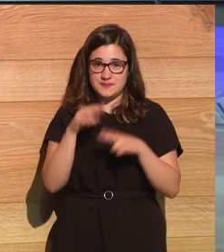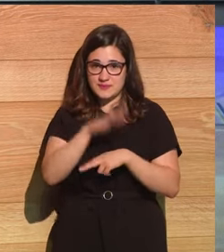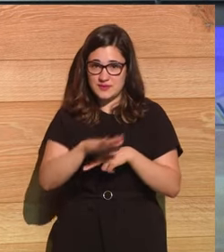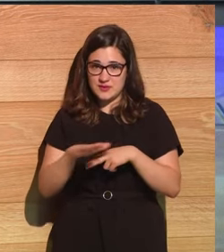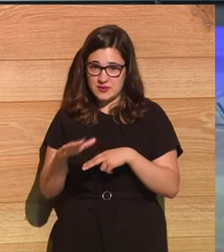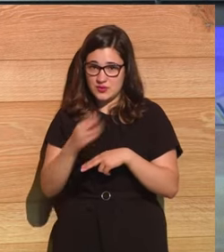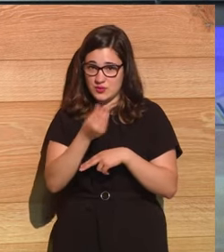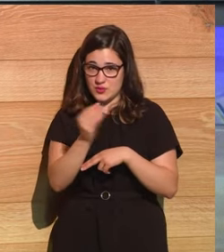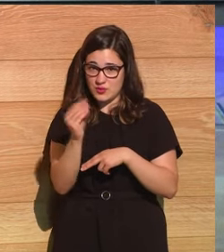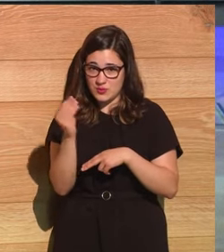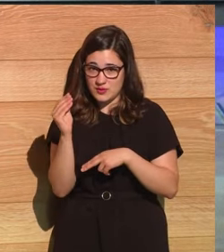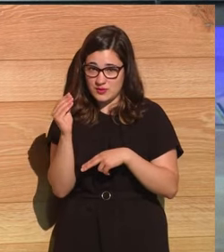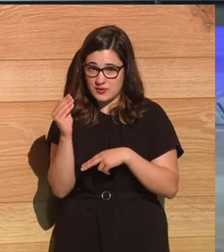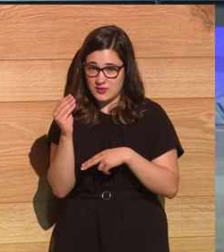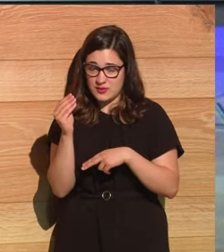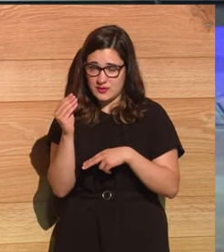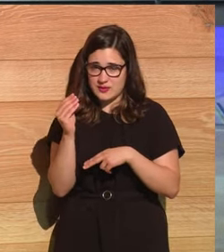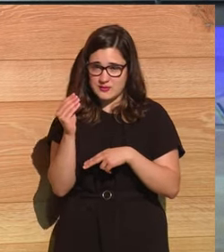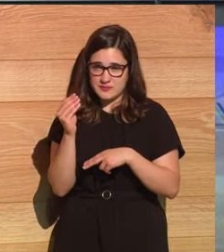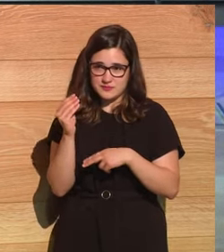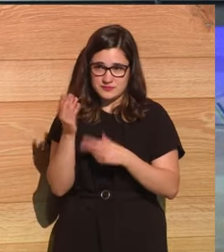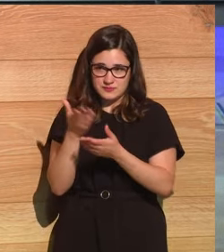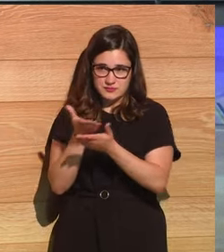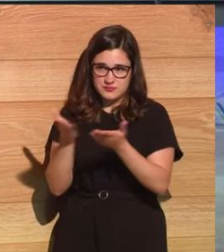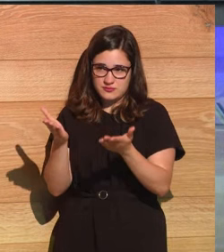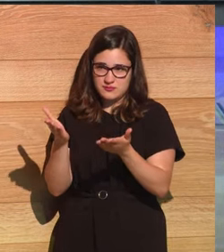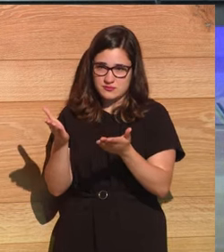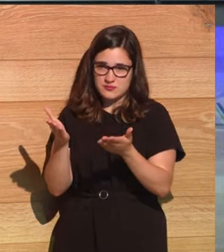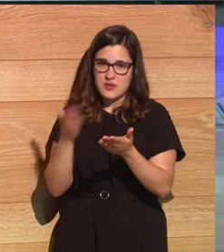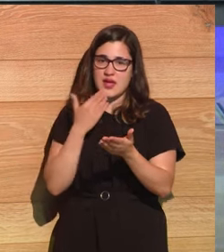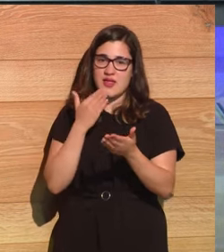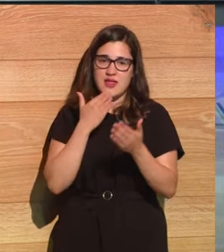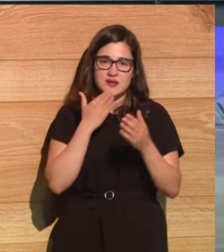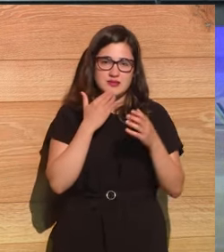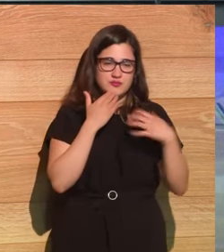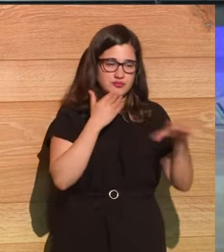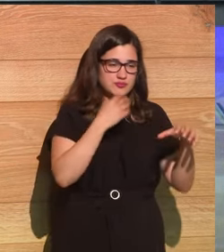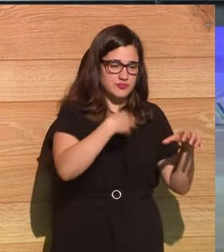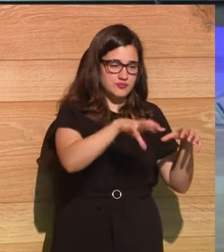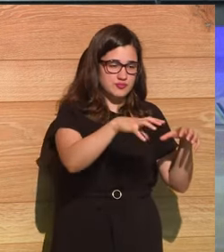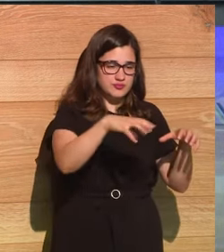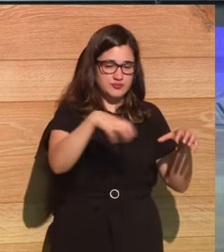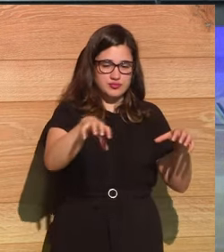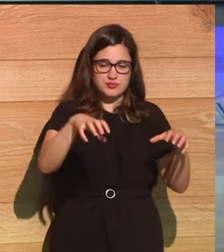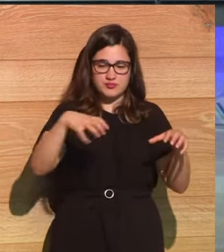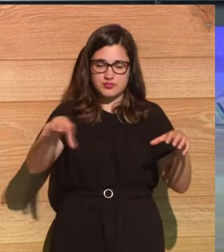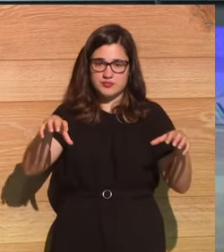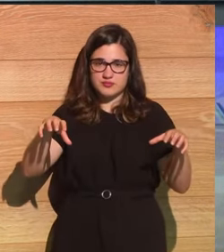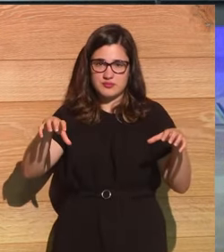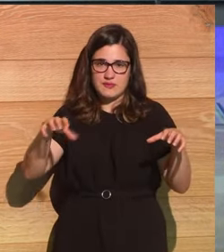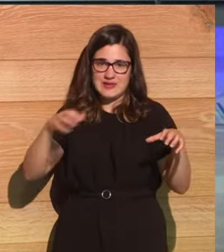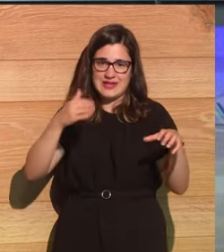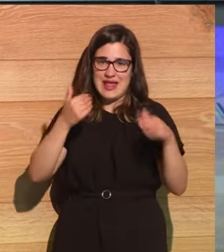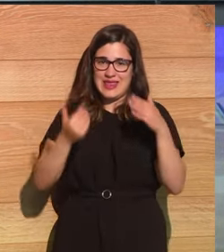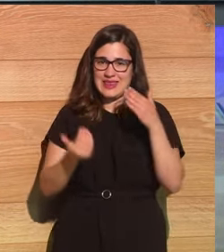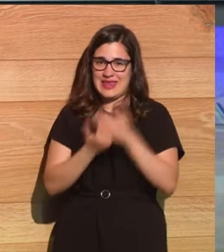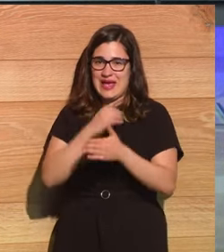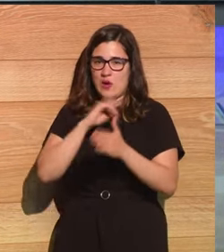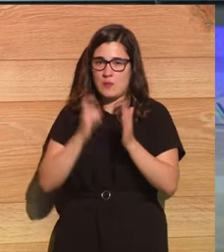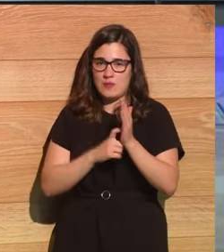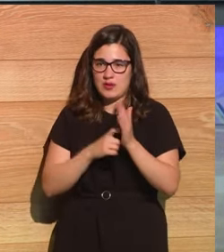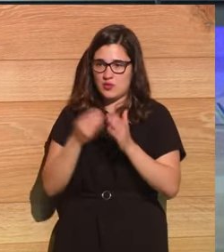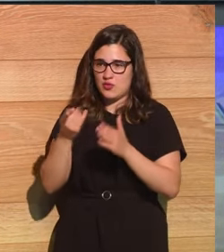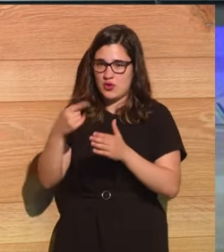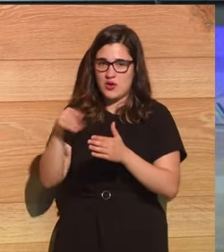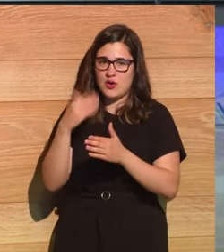niños y los jóvenes básicamente están segregados por edades, ¿no? Pasamos casi todo el día ellos en el colegio con